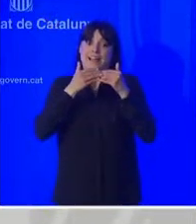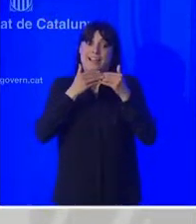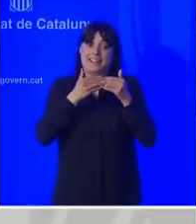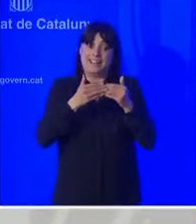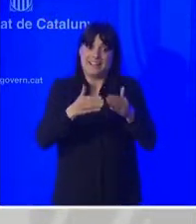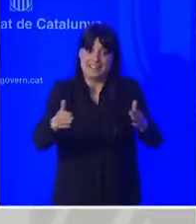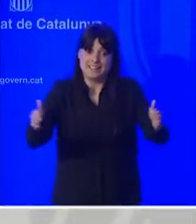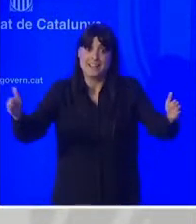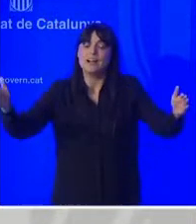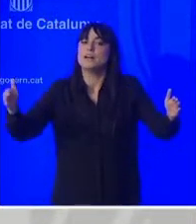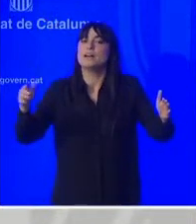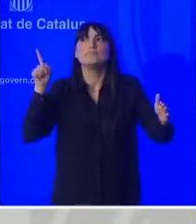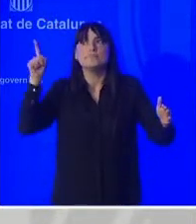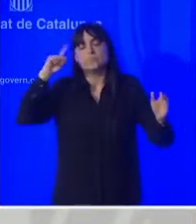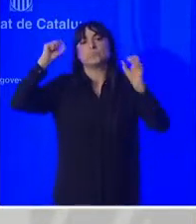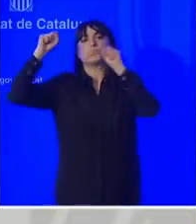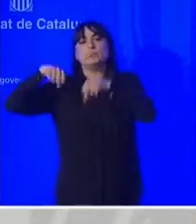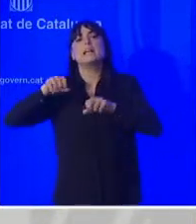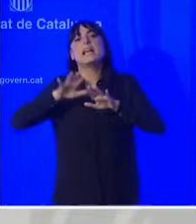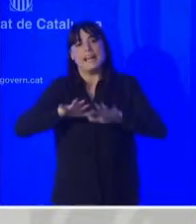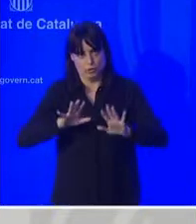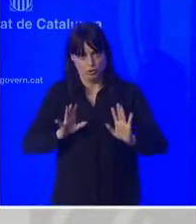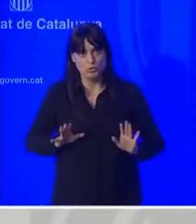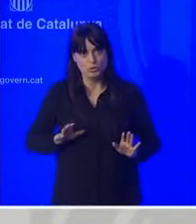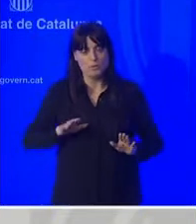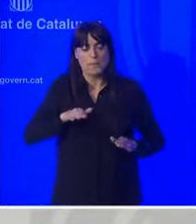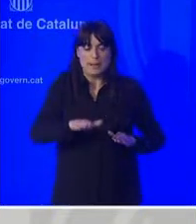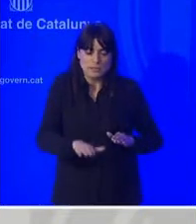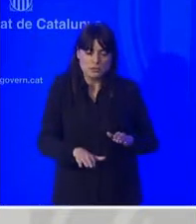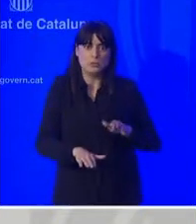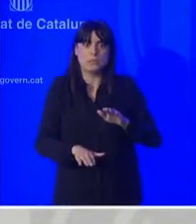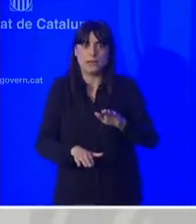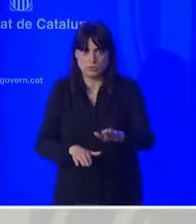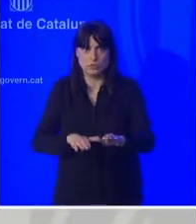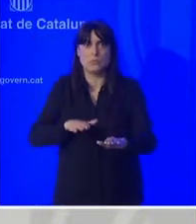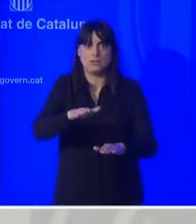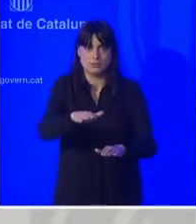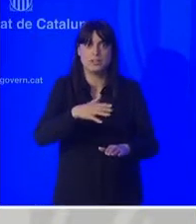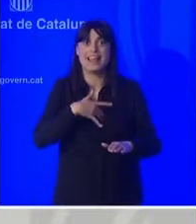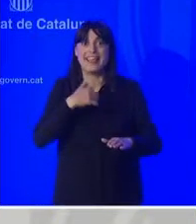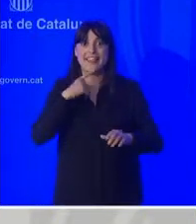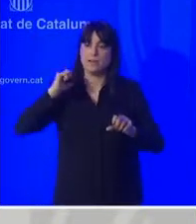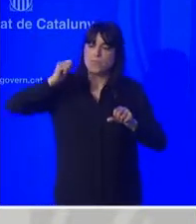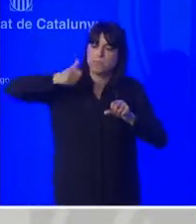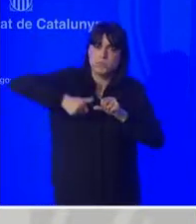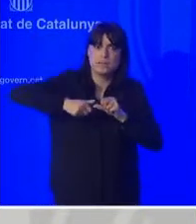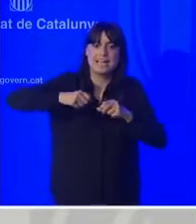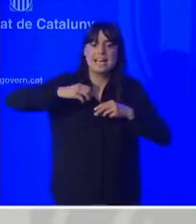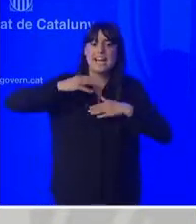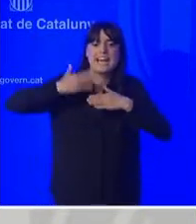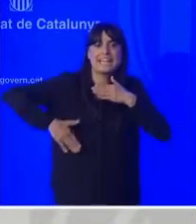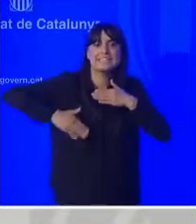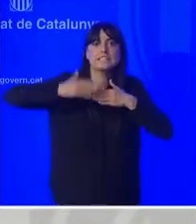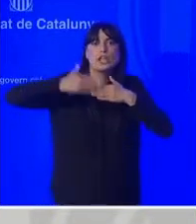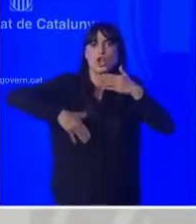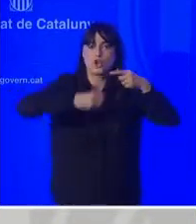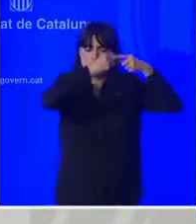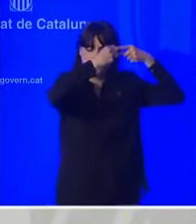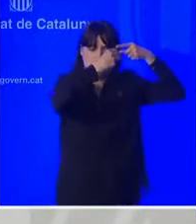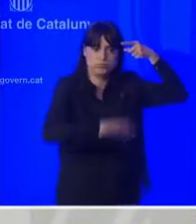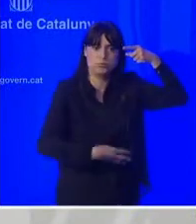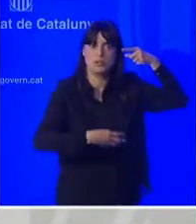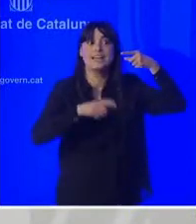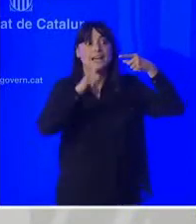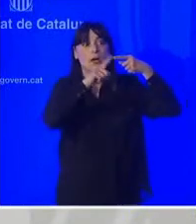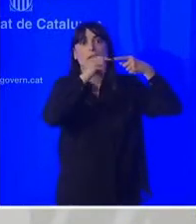hacer de manera lenta paso a paso y por lo que de manera de que cada paso que podamos hacer hacia adelante se pueda